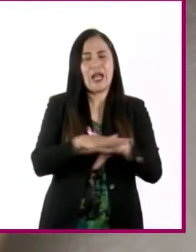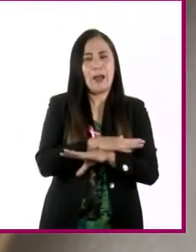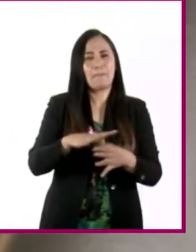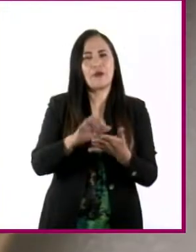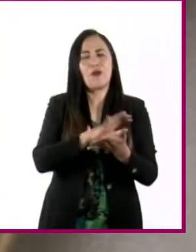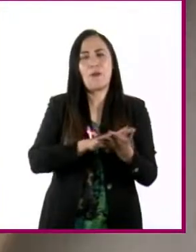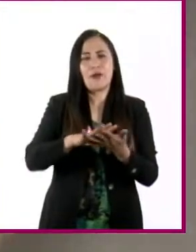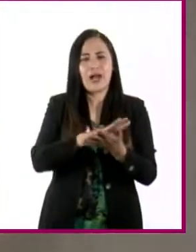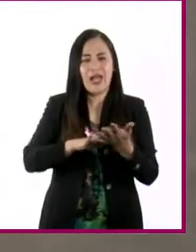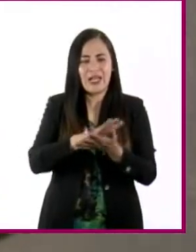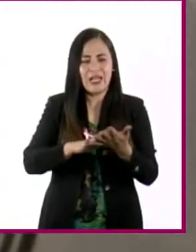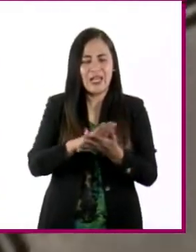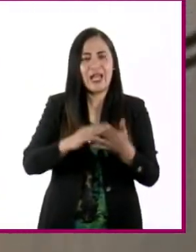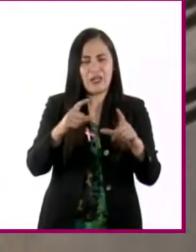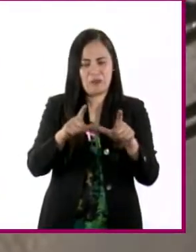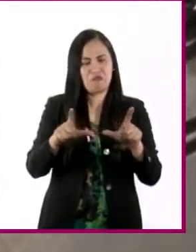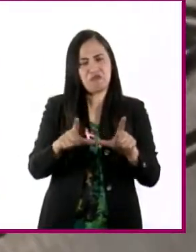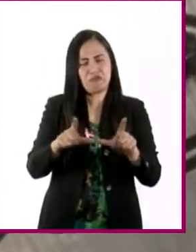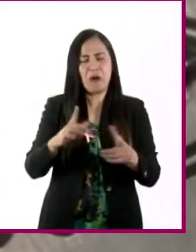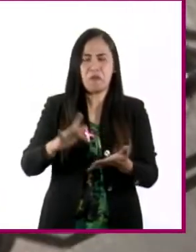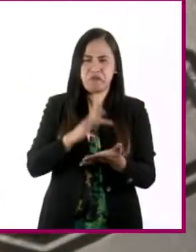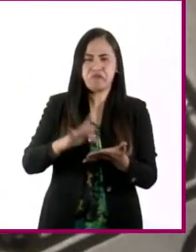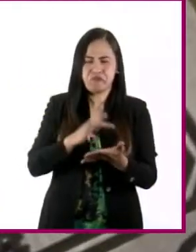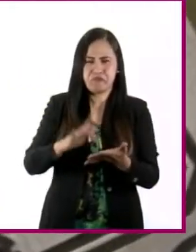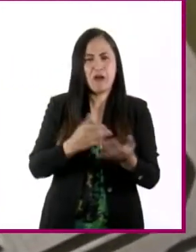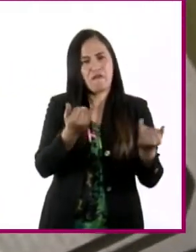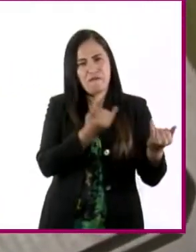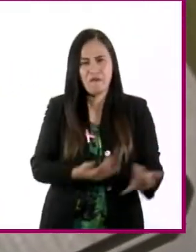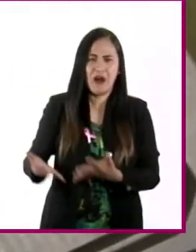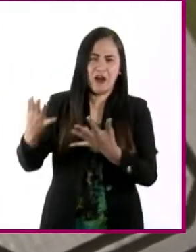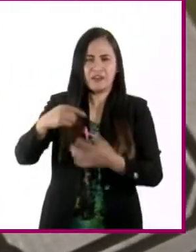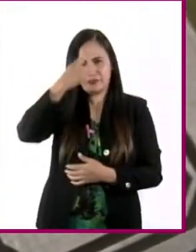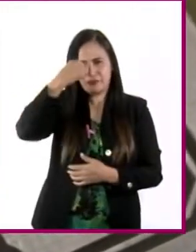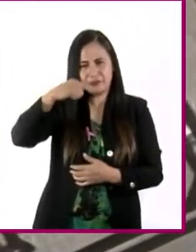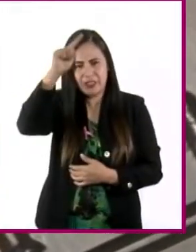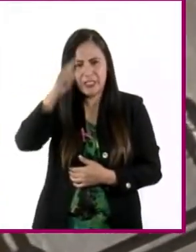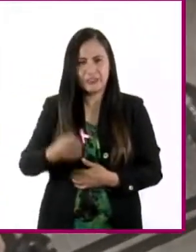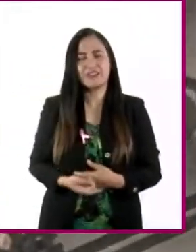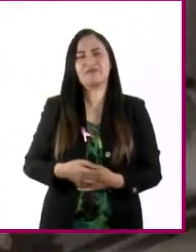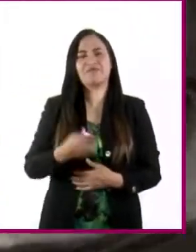requiere el compromiso de hacer un trabajo especializado que logre cubrir las necesidades de aprendizaje. Seguro, Axel. No creo que